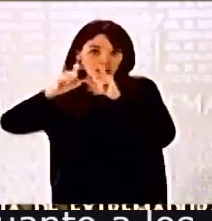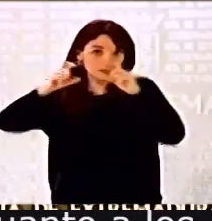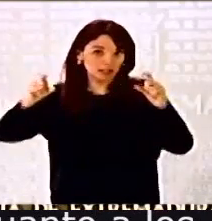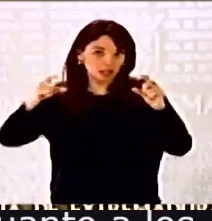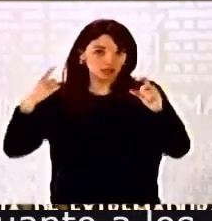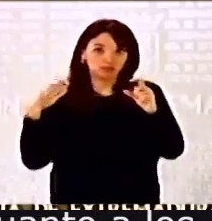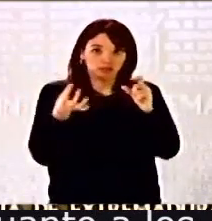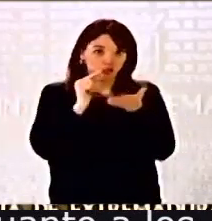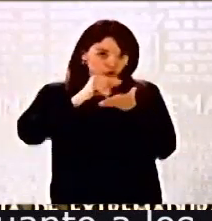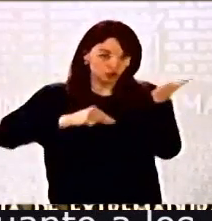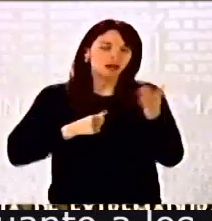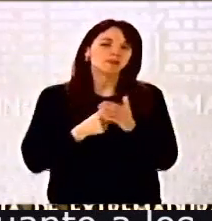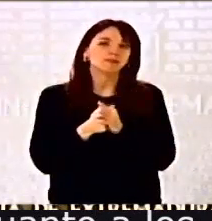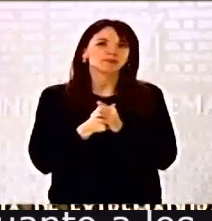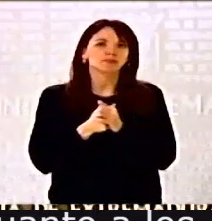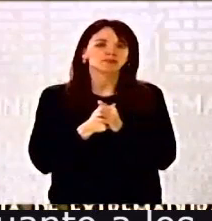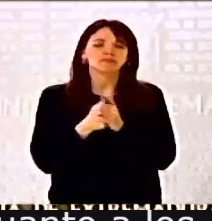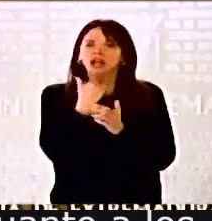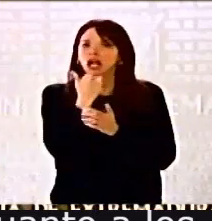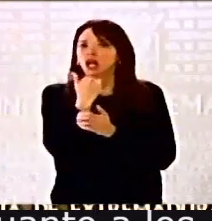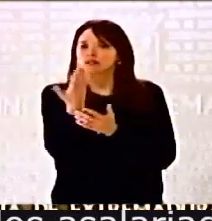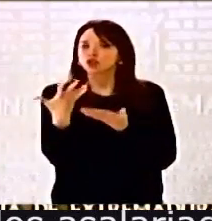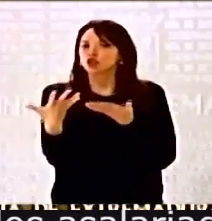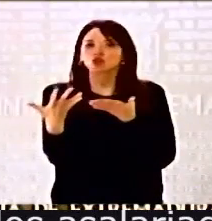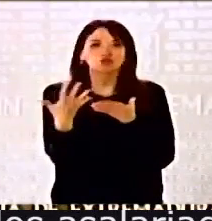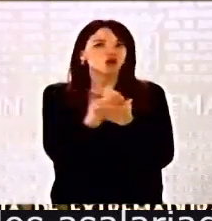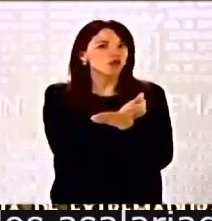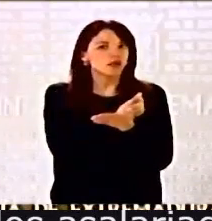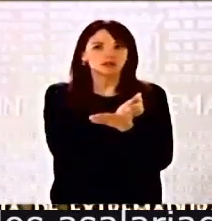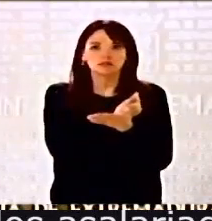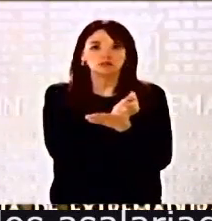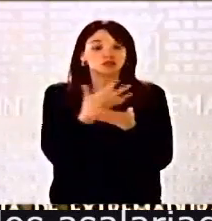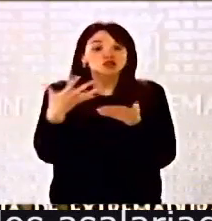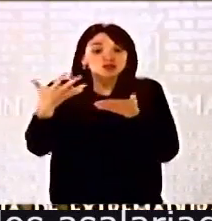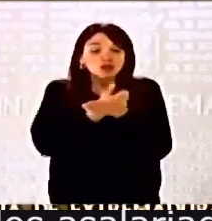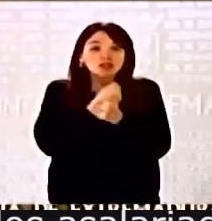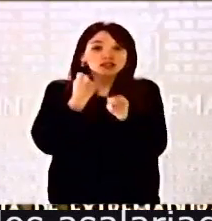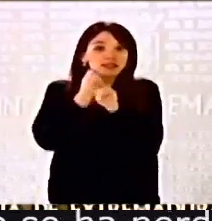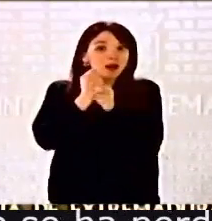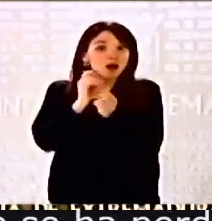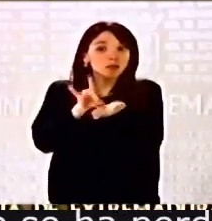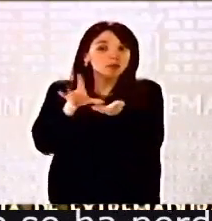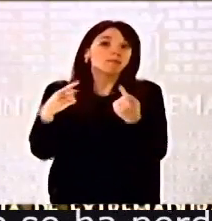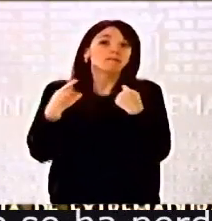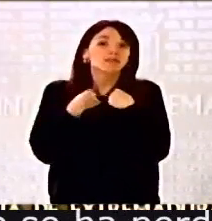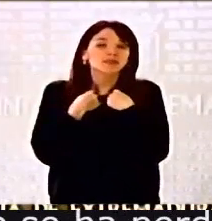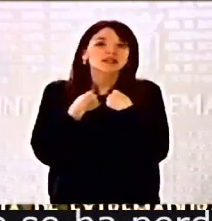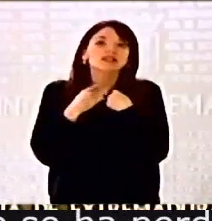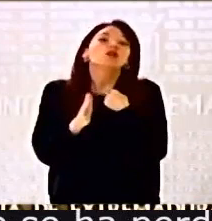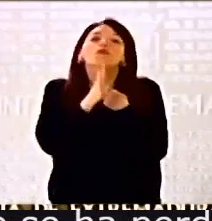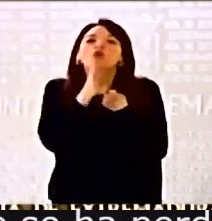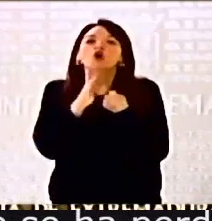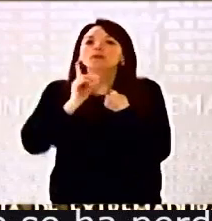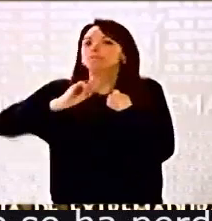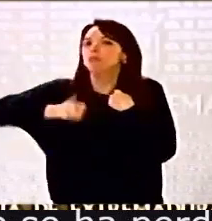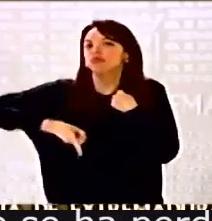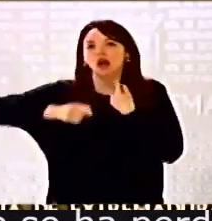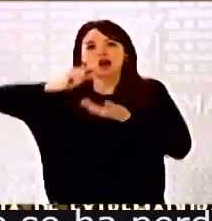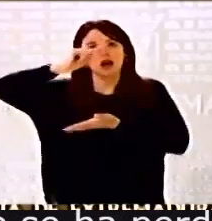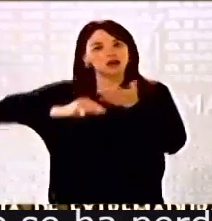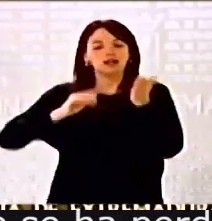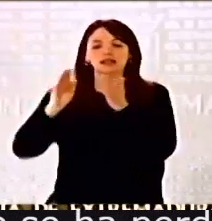prácticamente todo el empleo, toda la ocupación que se ha perdido en Extremadura tiene que ver con la temporalidad. Son contratos